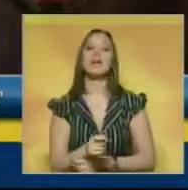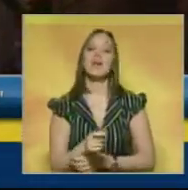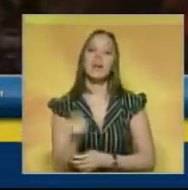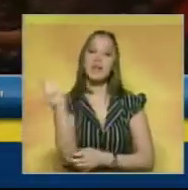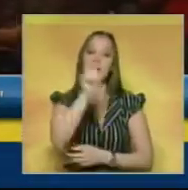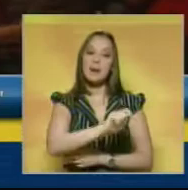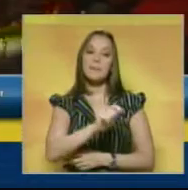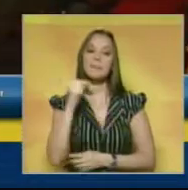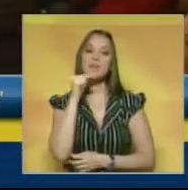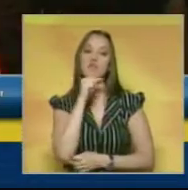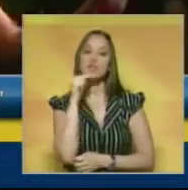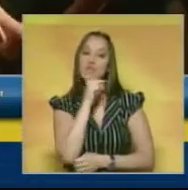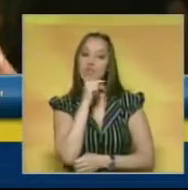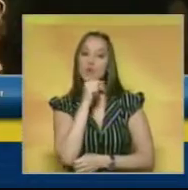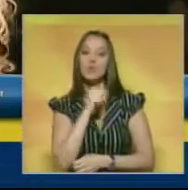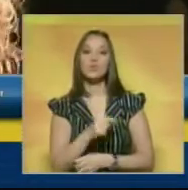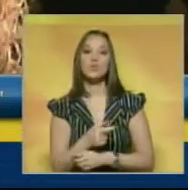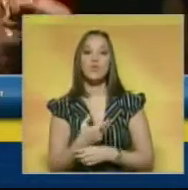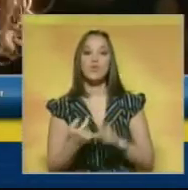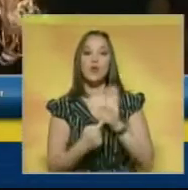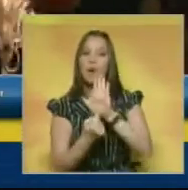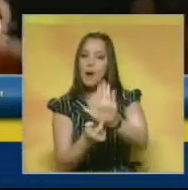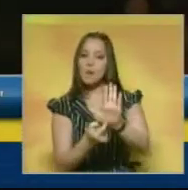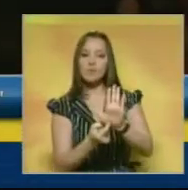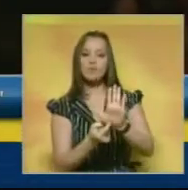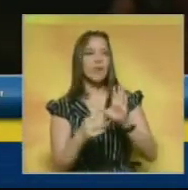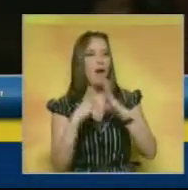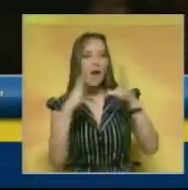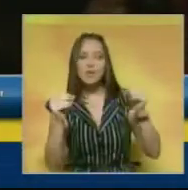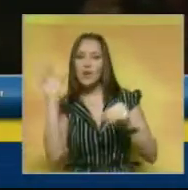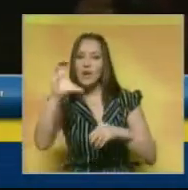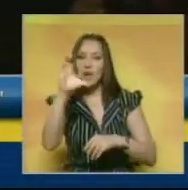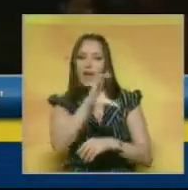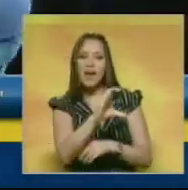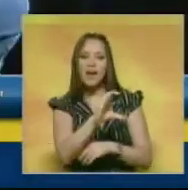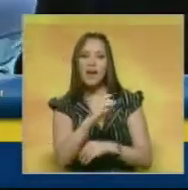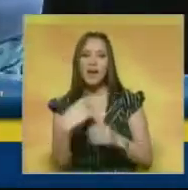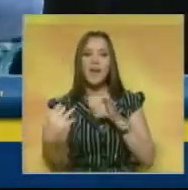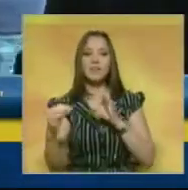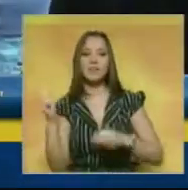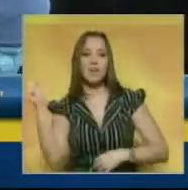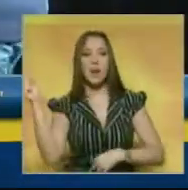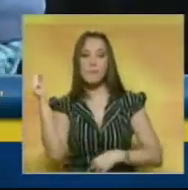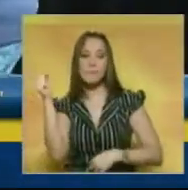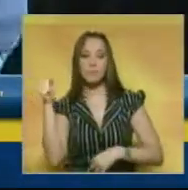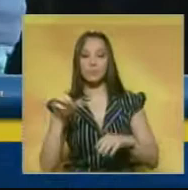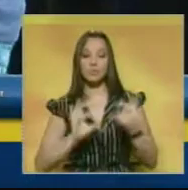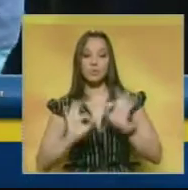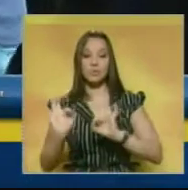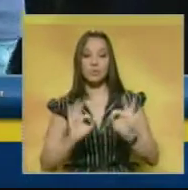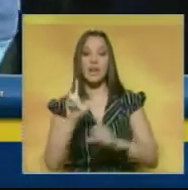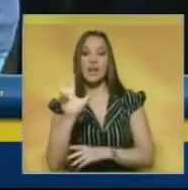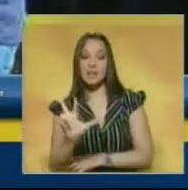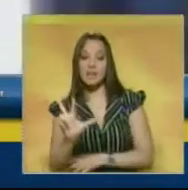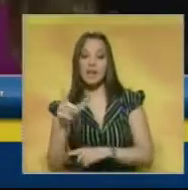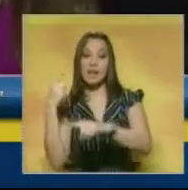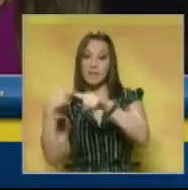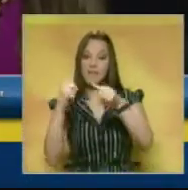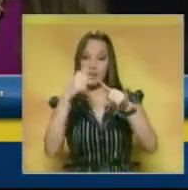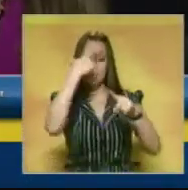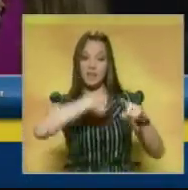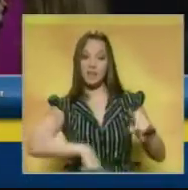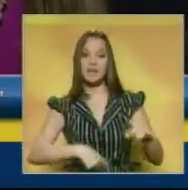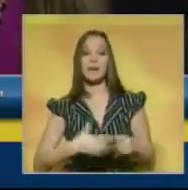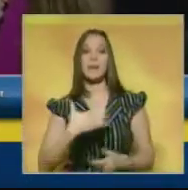estará divirtiendo al público caraqueño con este nuevo show en el que combina música y 3 personajes distintos. Mi